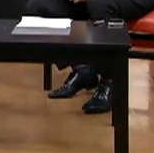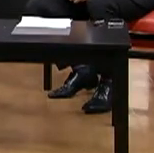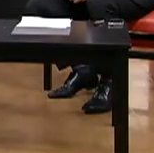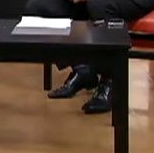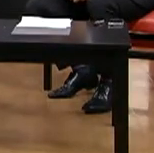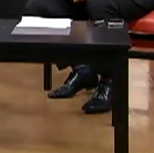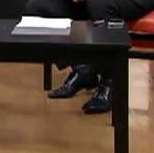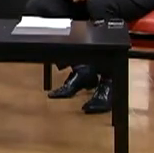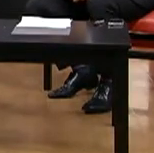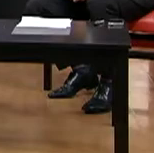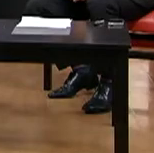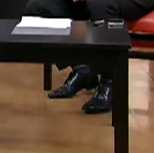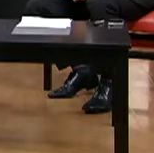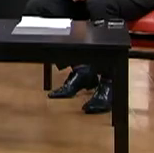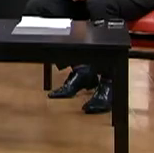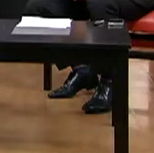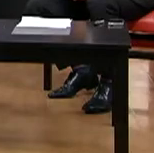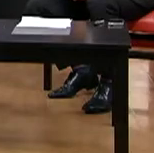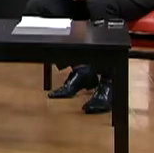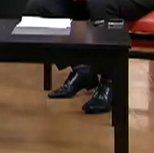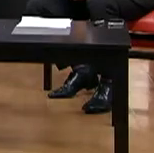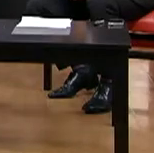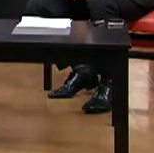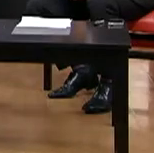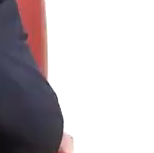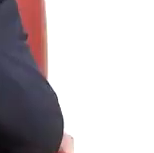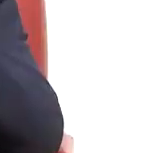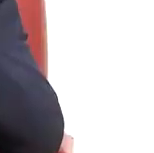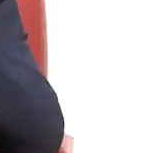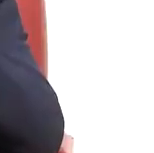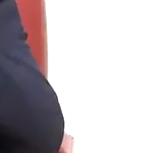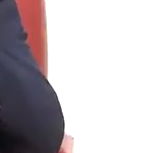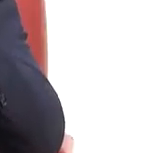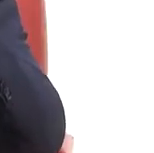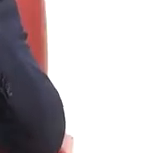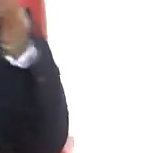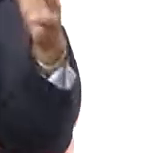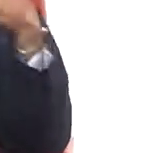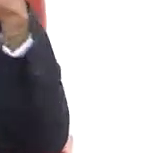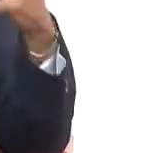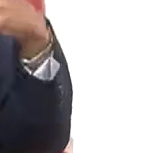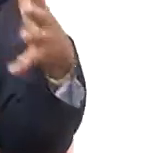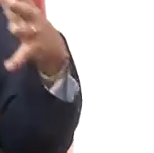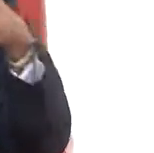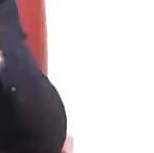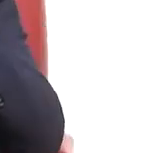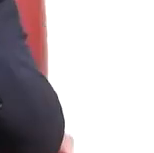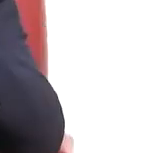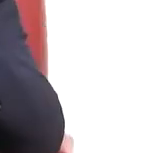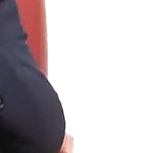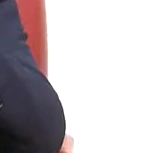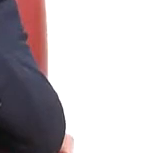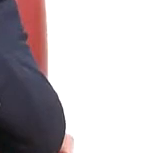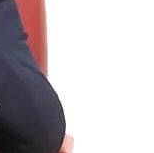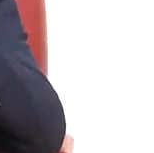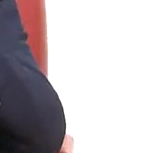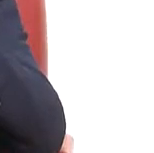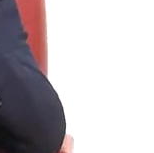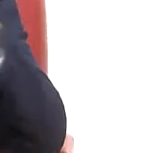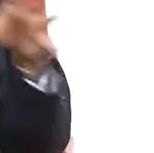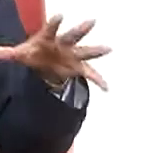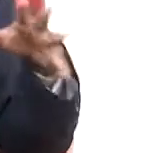Bueno, es interesante. La encuesta nacional de ocupación y empleo, que es una encuesta de la Secretaría de Trabajo, cada 4 meses aproximadamente se hace esta